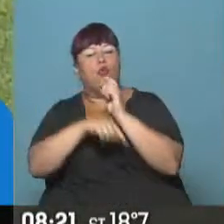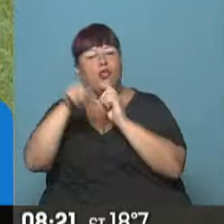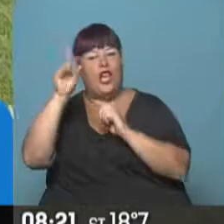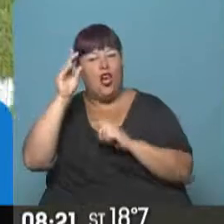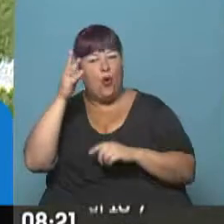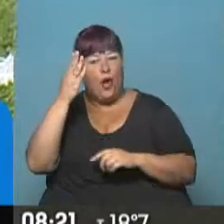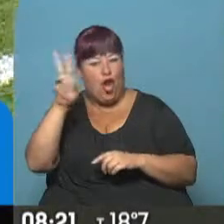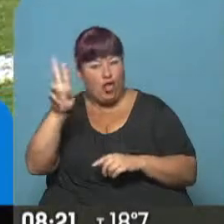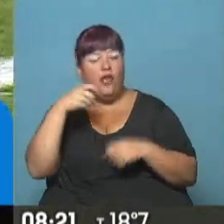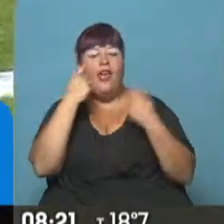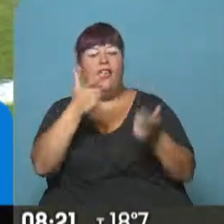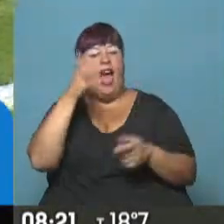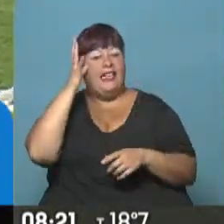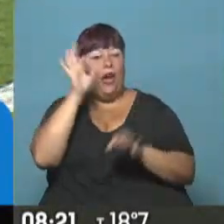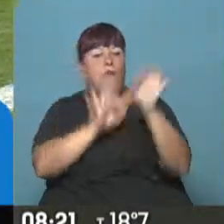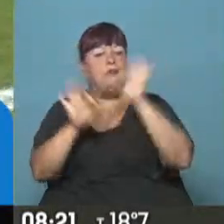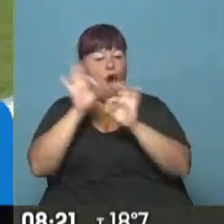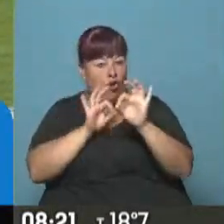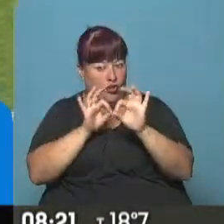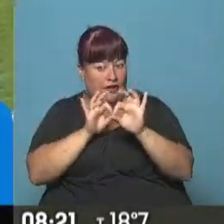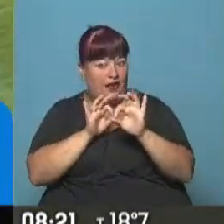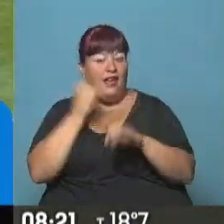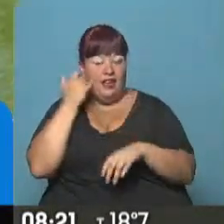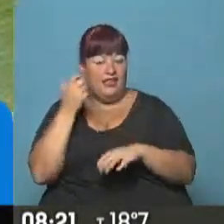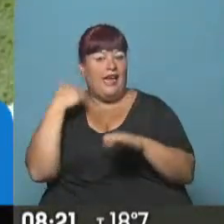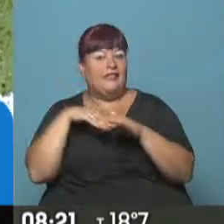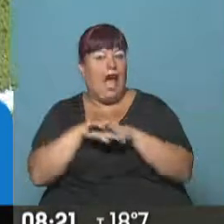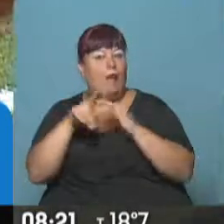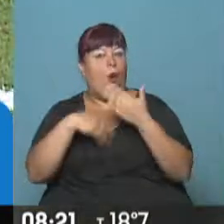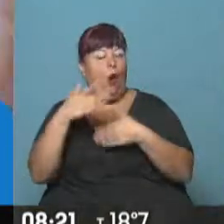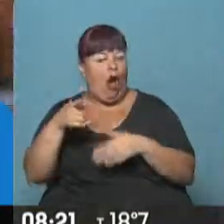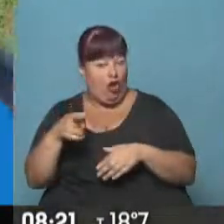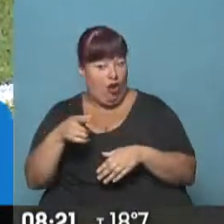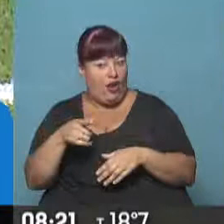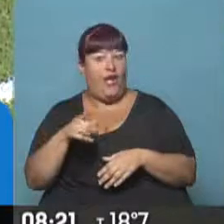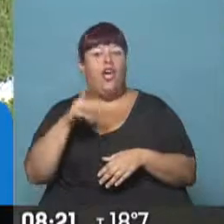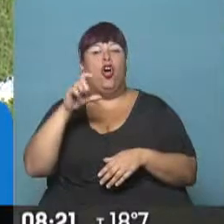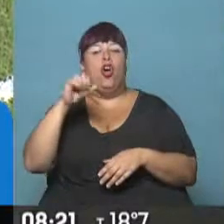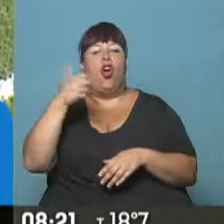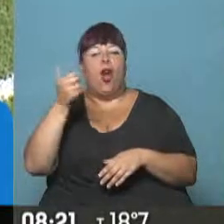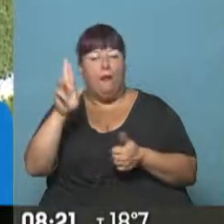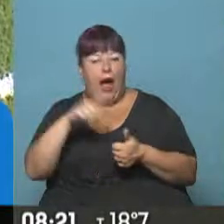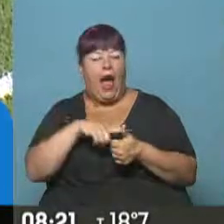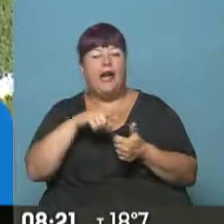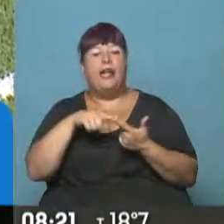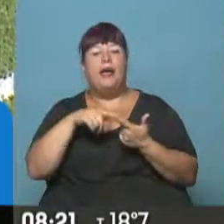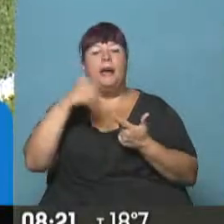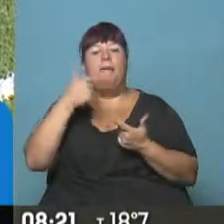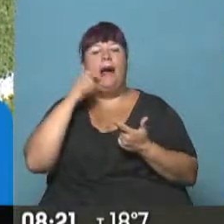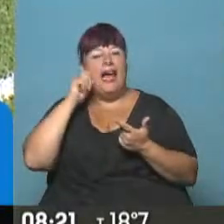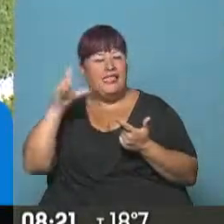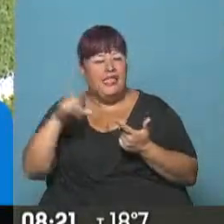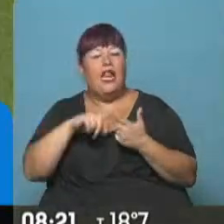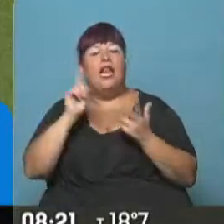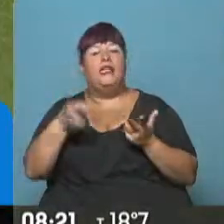y le concede a Talleres el porcentaje que ya conservaba de los futbolistas Juan Cruz Comar, Alejandro Maciel, y